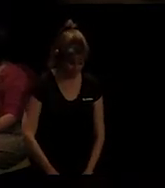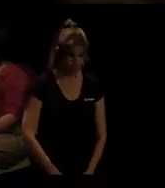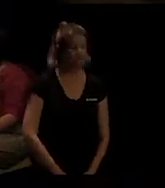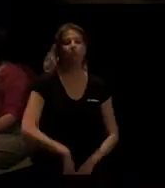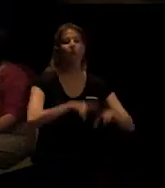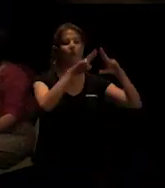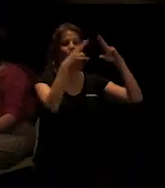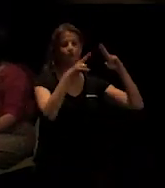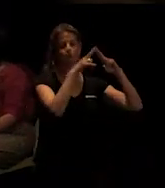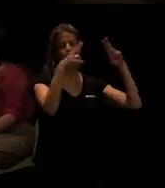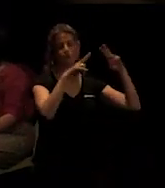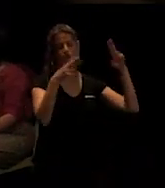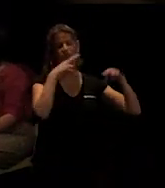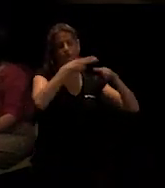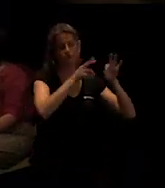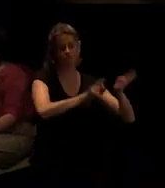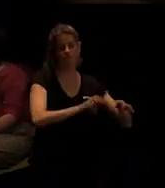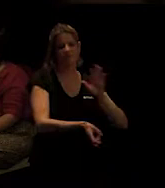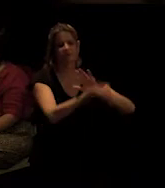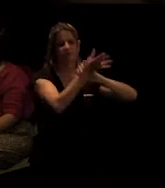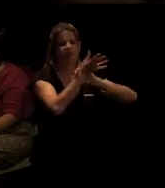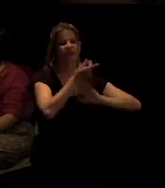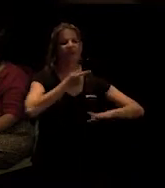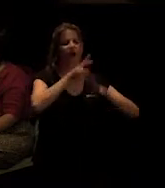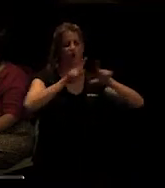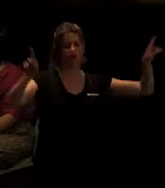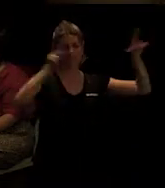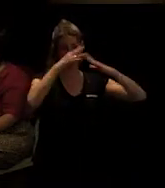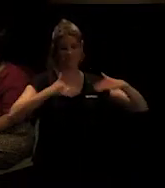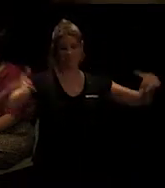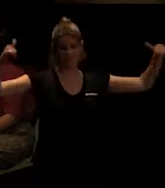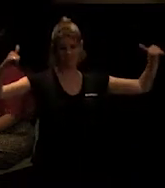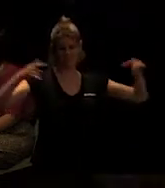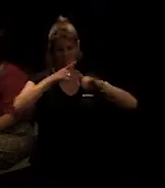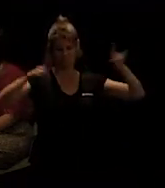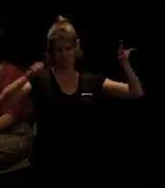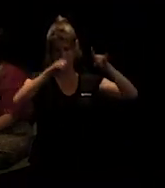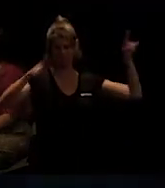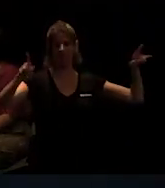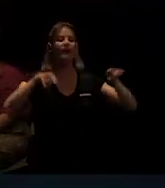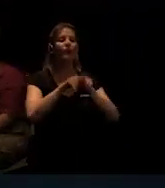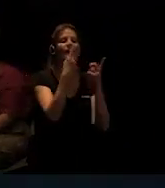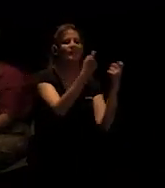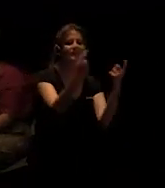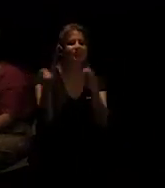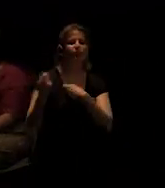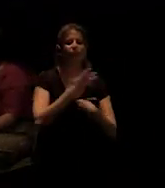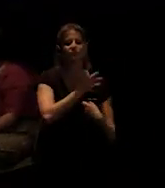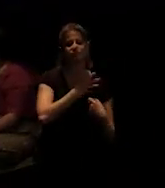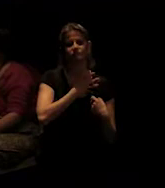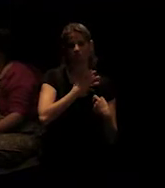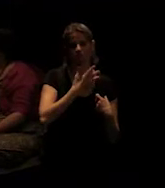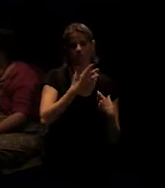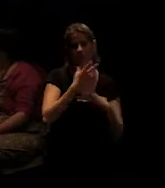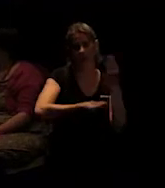Mosaicos surge en el seno de la Asociación de Orquestas por una necesidad que teníamos de no solo de hacer algo conjunto que nos diera